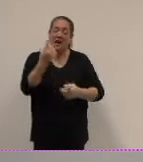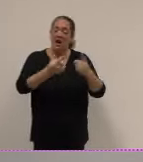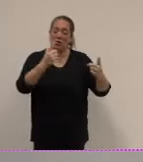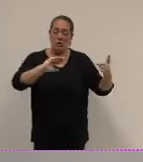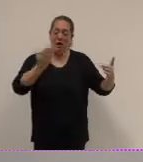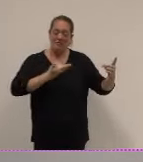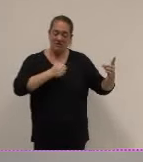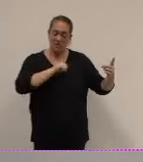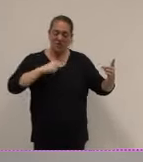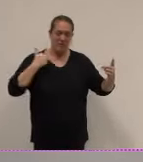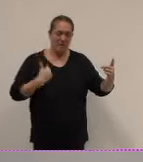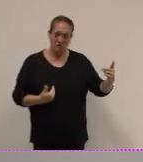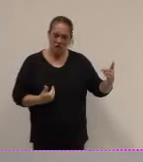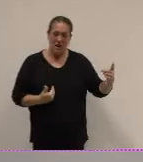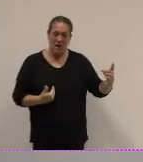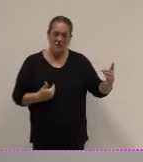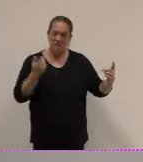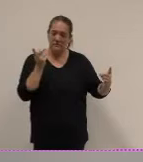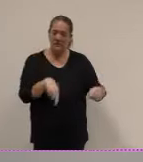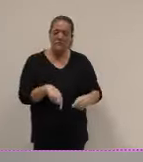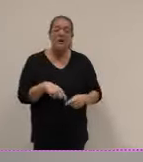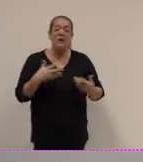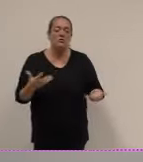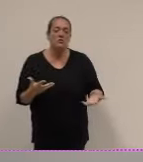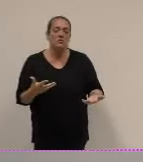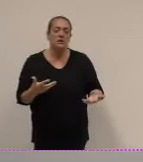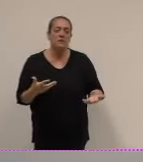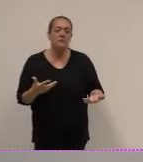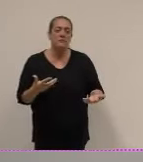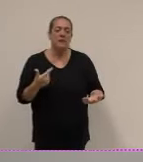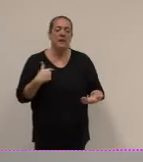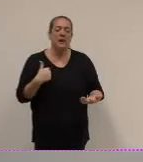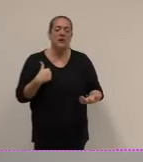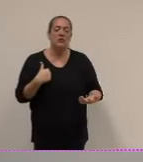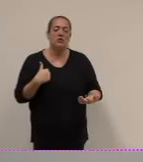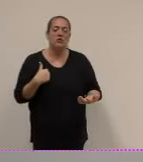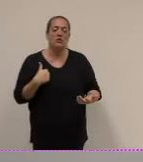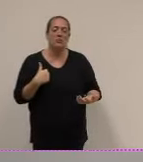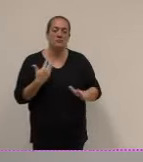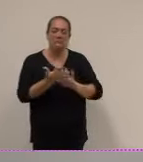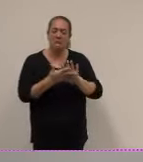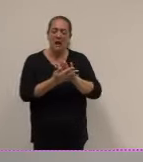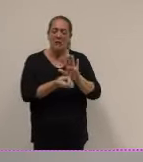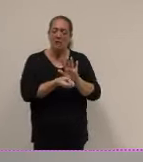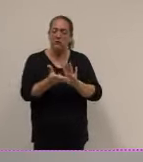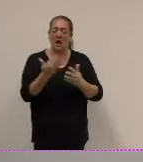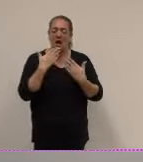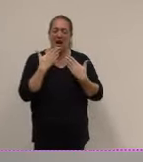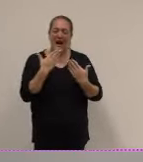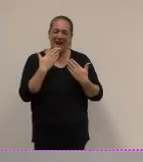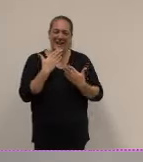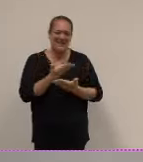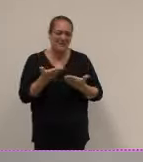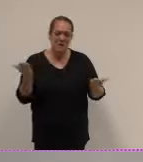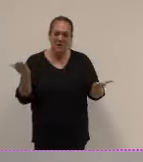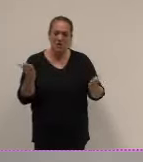hasta personalmente. Por lo tanto, yo no puedo sino tener palabras de agradecimiento